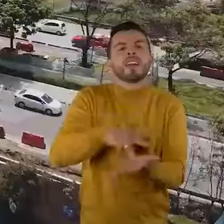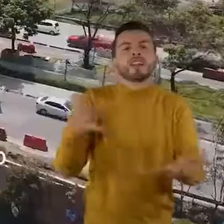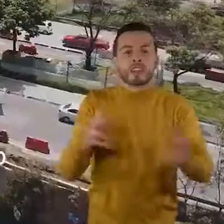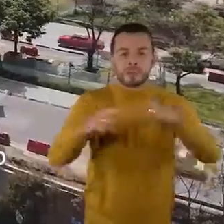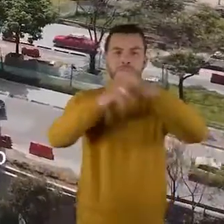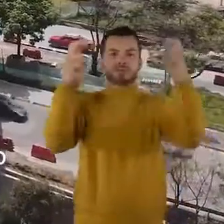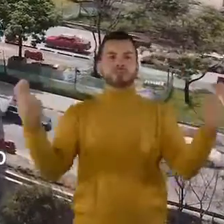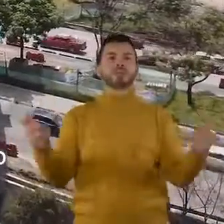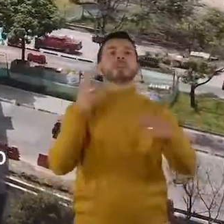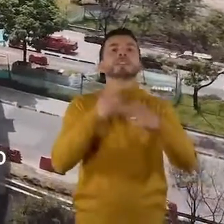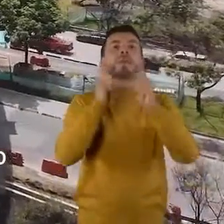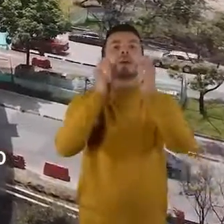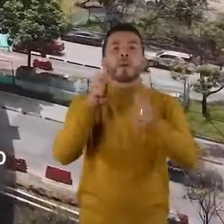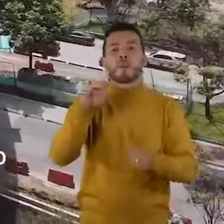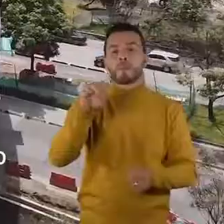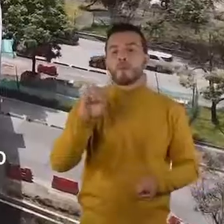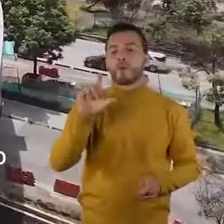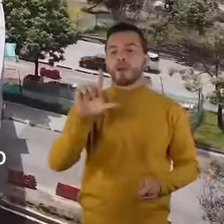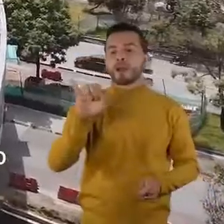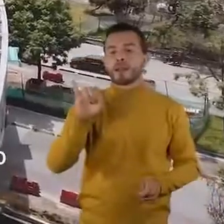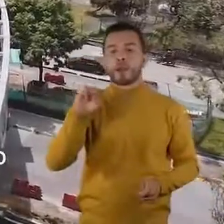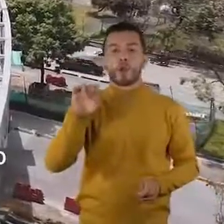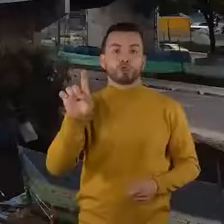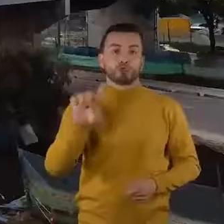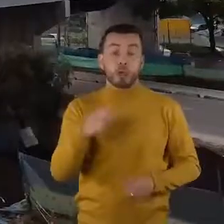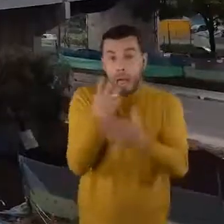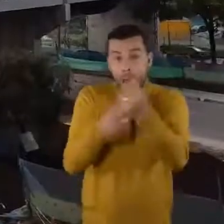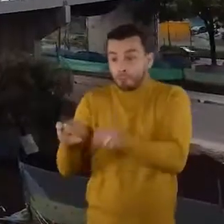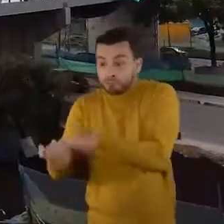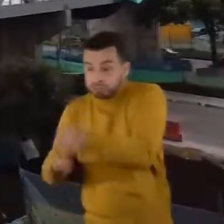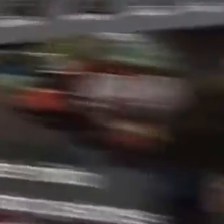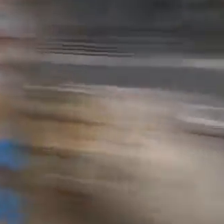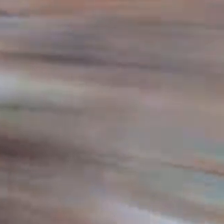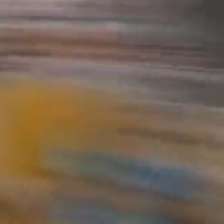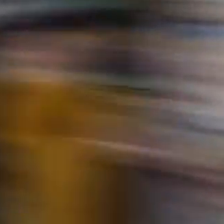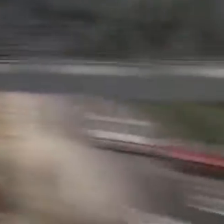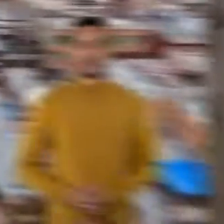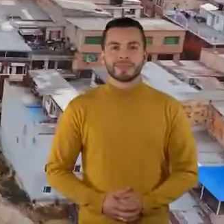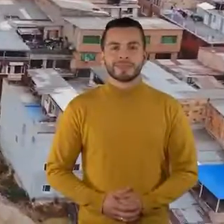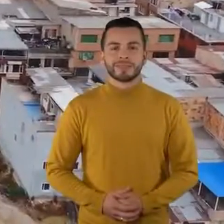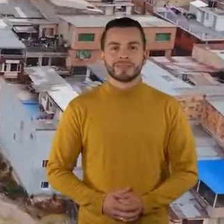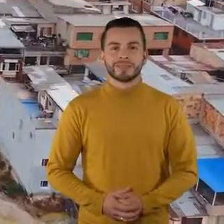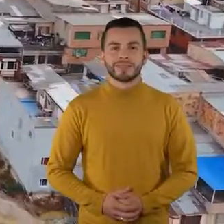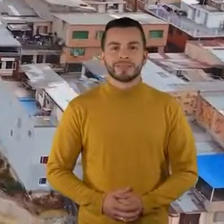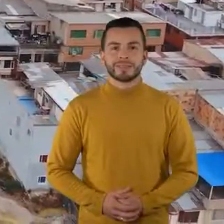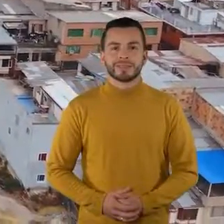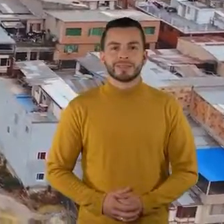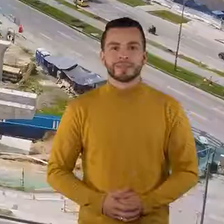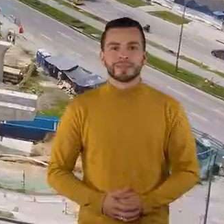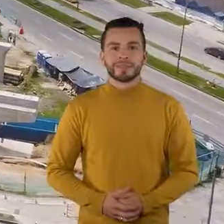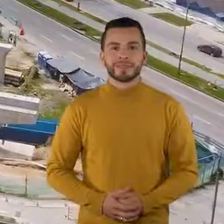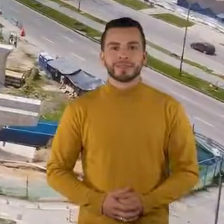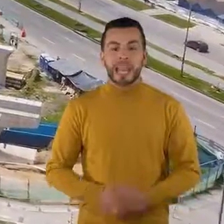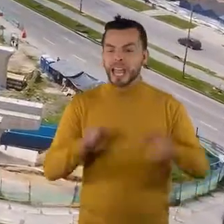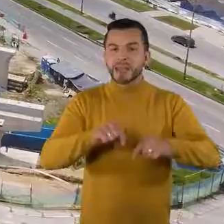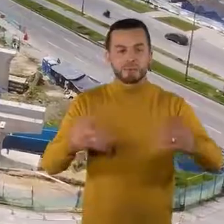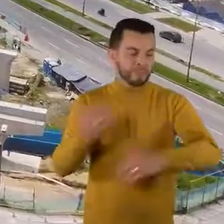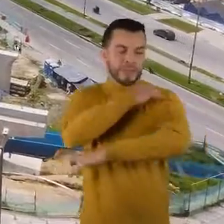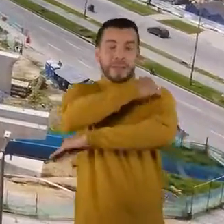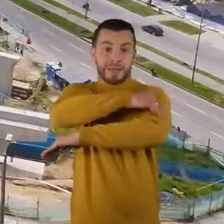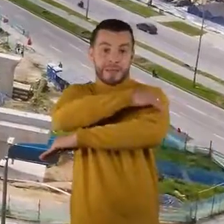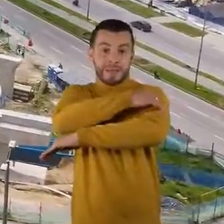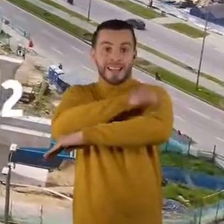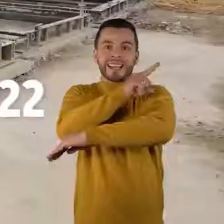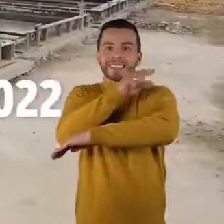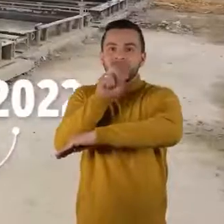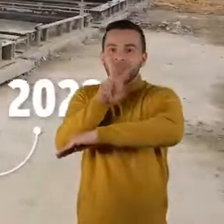disfrute del espacio público y estará lista en noviembre del próximo año la ampliación de la avenida rincón tiene una inversión